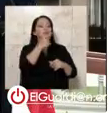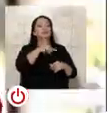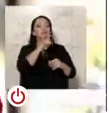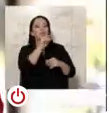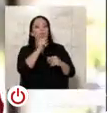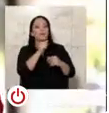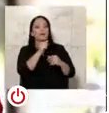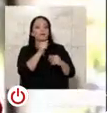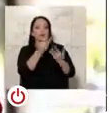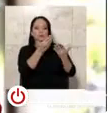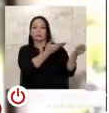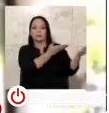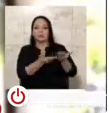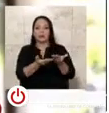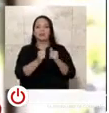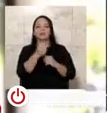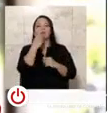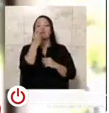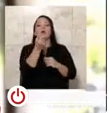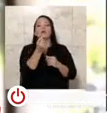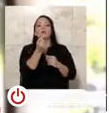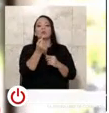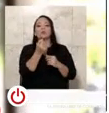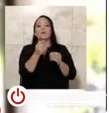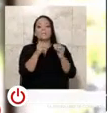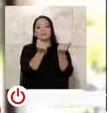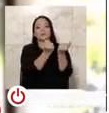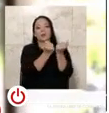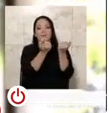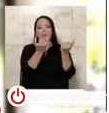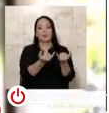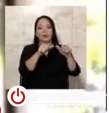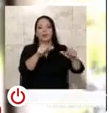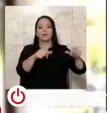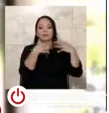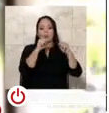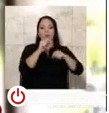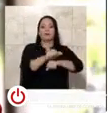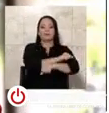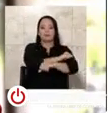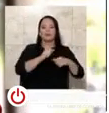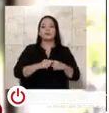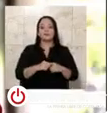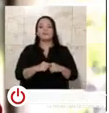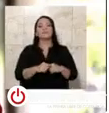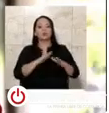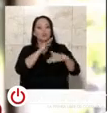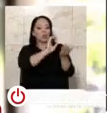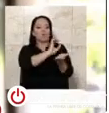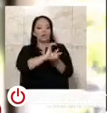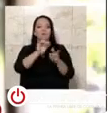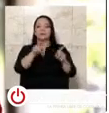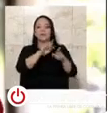traer y decirle cuántos cupos adicionales más va a haber, no solo para el área de salud de Atenas y todo su CEBAI, sino